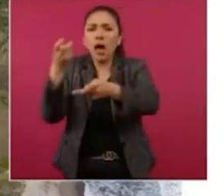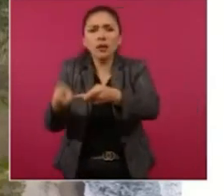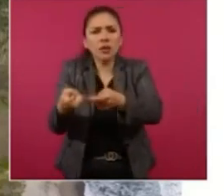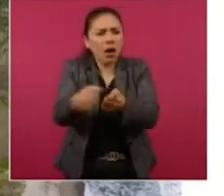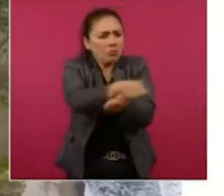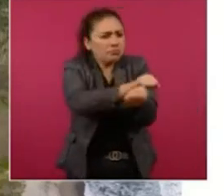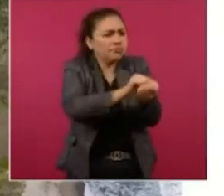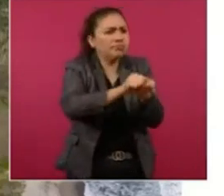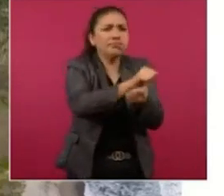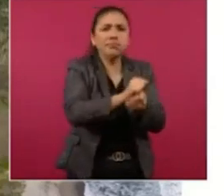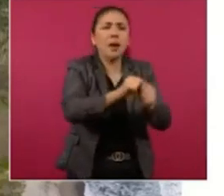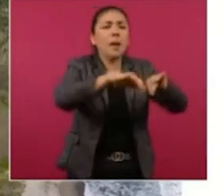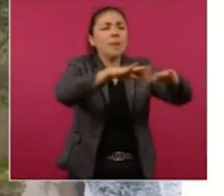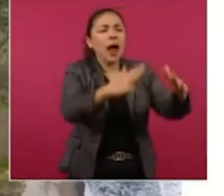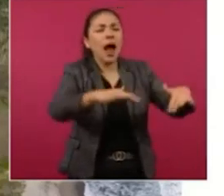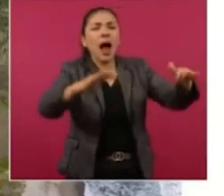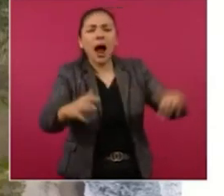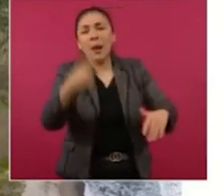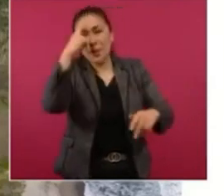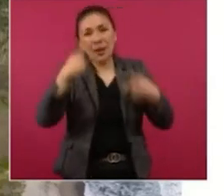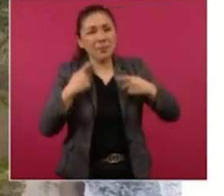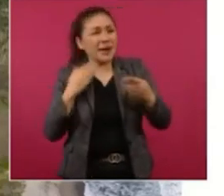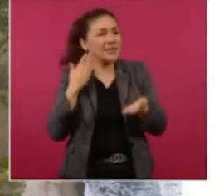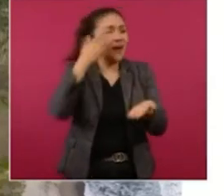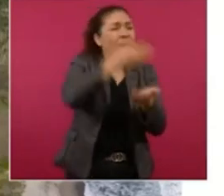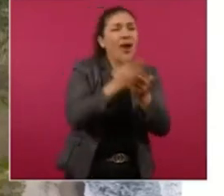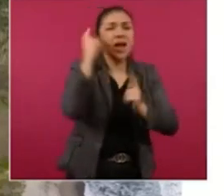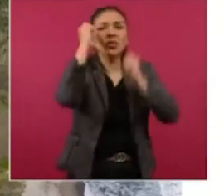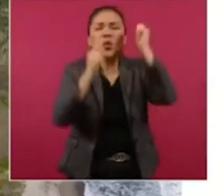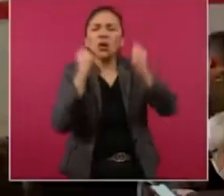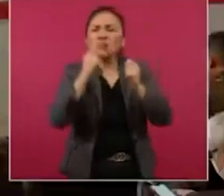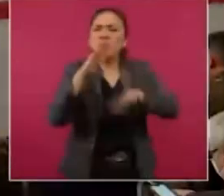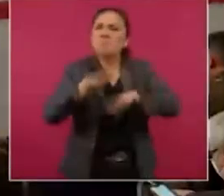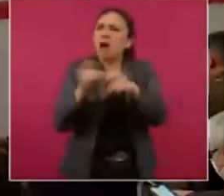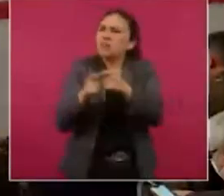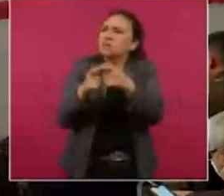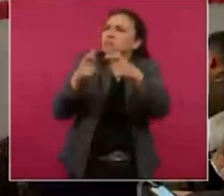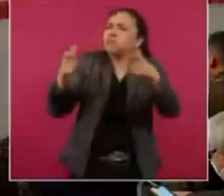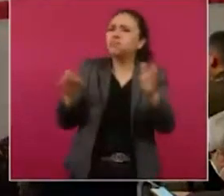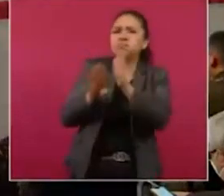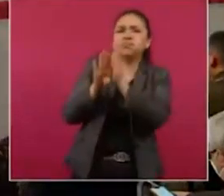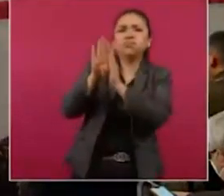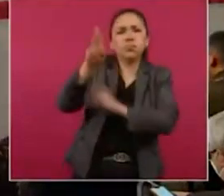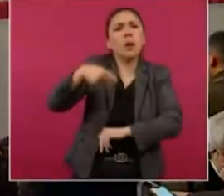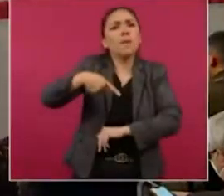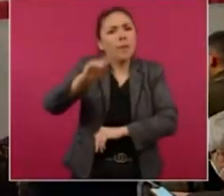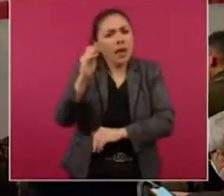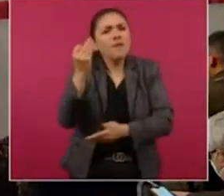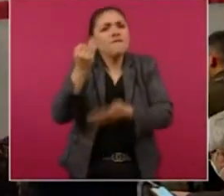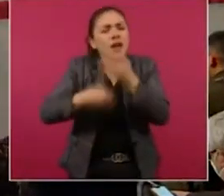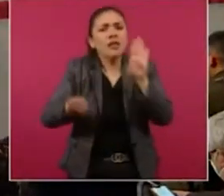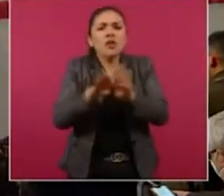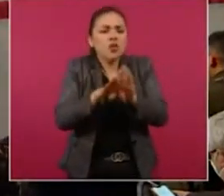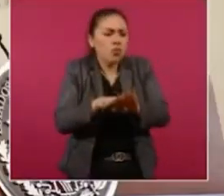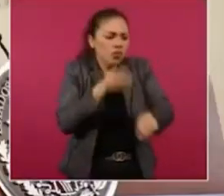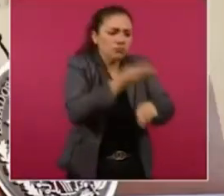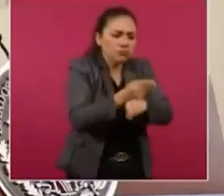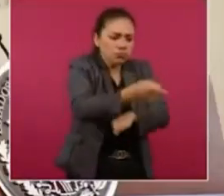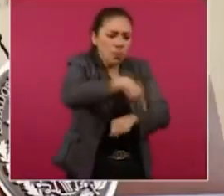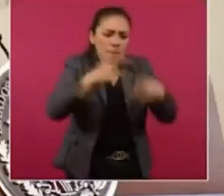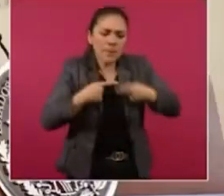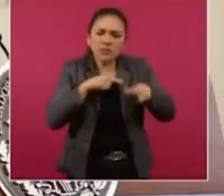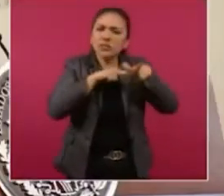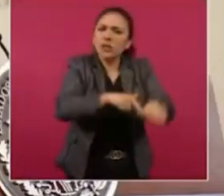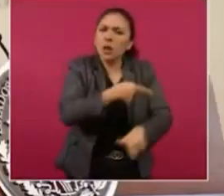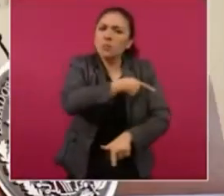presidente López Obrador dijo que con esta decisión se evitará que se siga traficando con estos bienes, que quedarán protegidos de quienes hacen su agosto